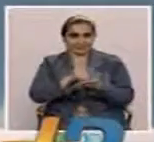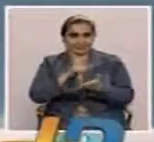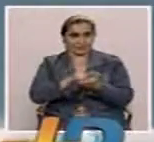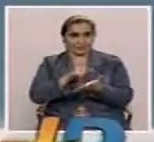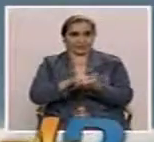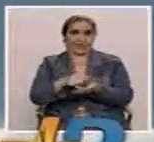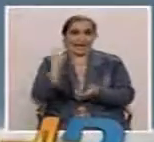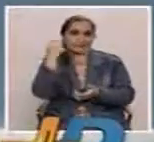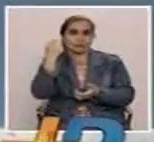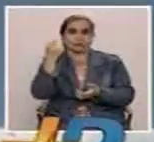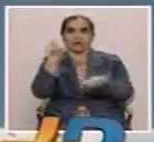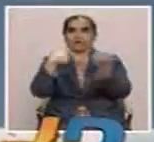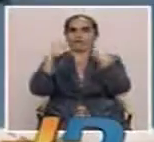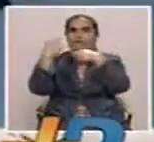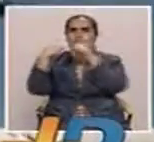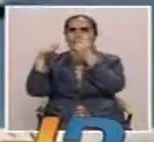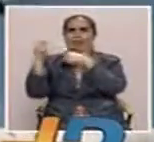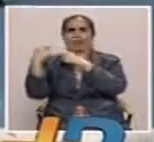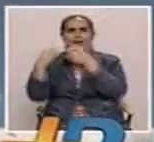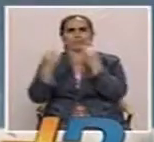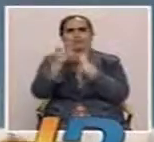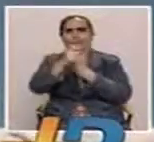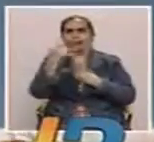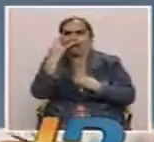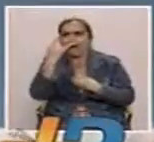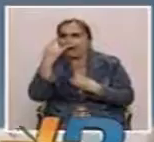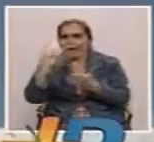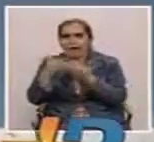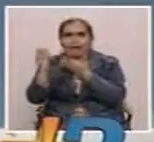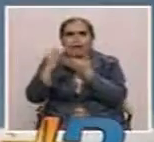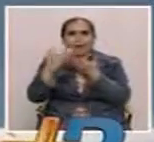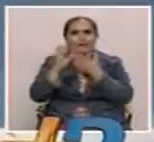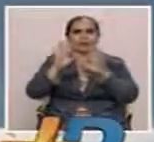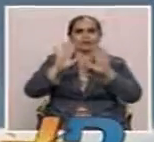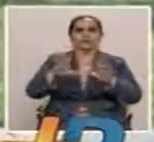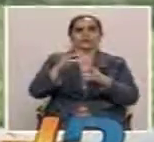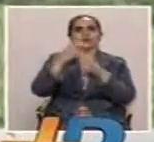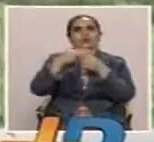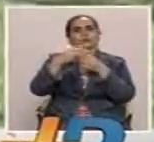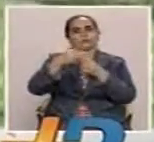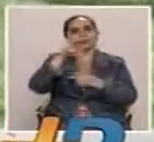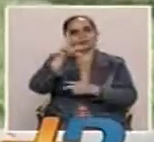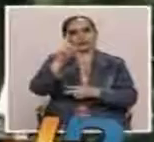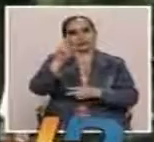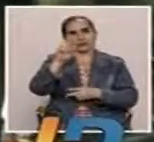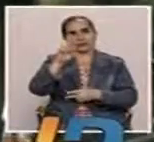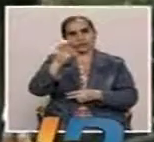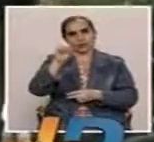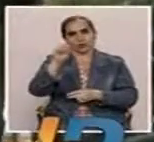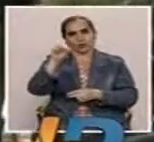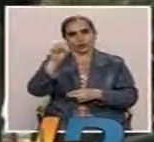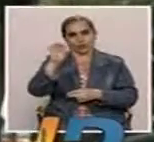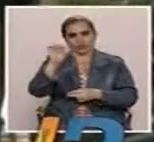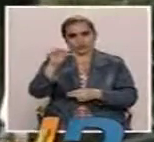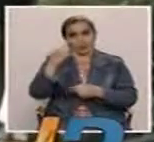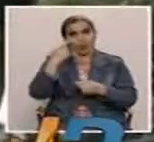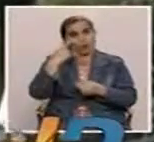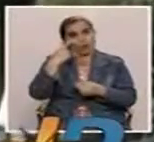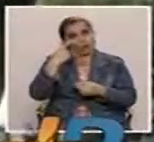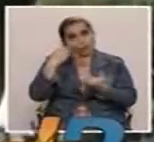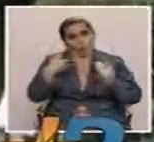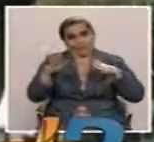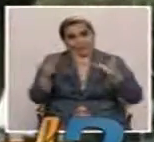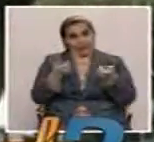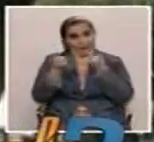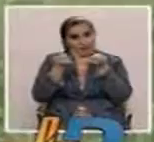El creciente mercado de los llamados drones o vehículos aéreos no tripulados y el riesgo que implica el manejo de estas aeronaves